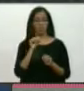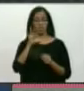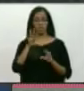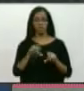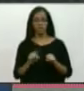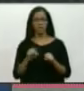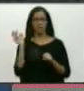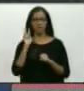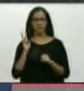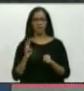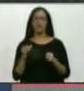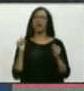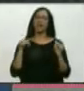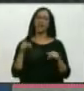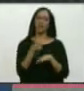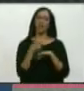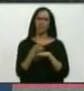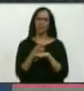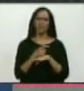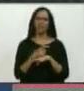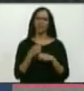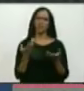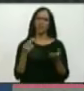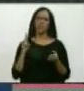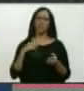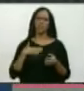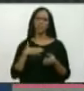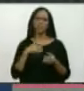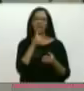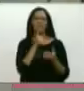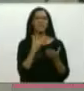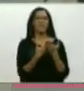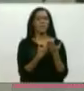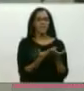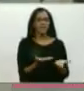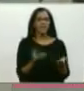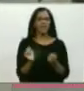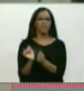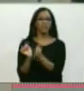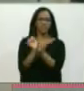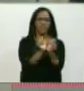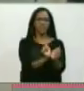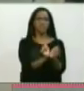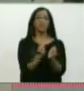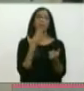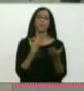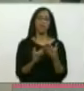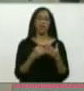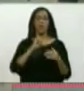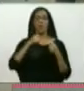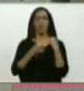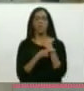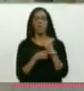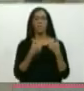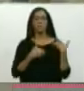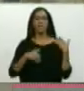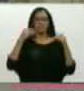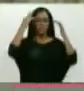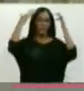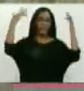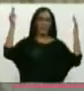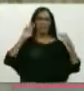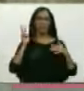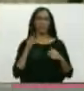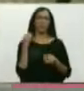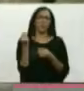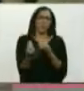uribista a quién se la iba a pedir en extradición, y resulta que se la pidió a Juan Guaidó, un presidente imaginario de Venezuela. ¿Cómo